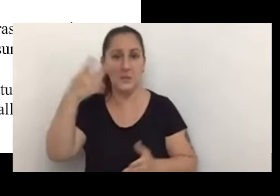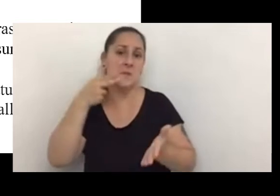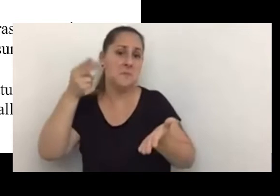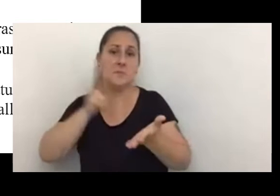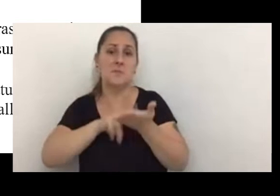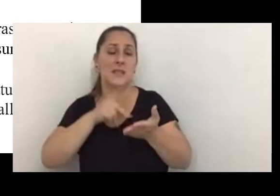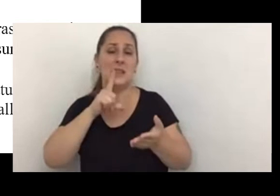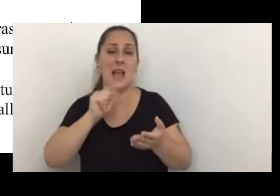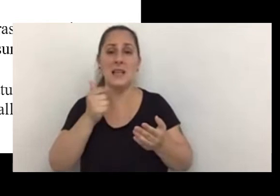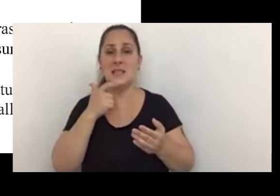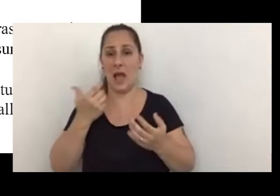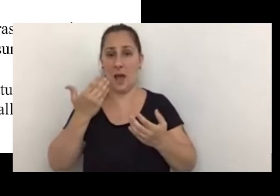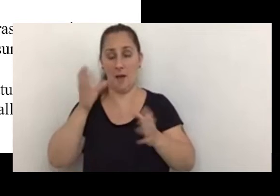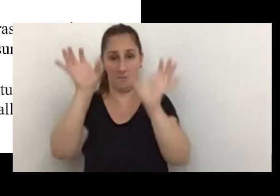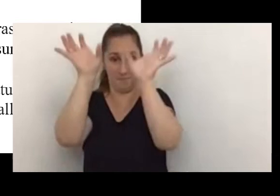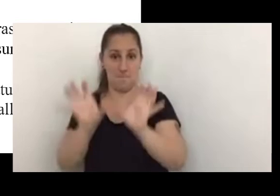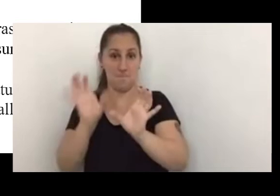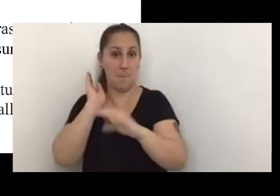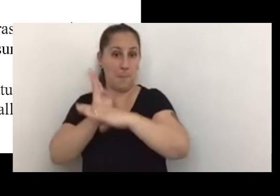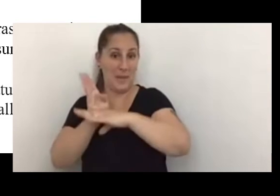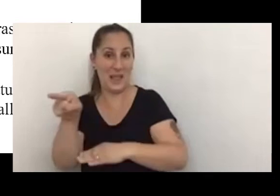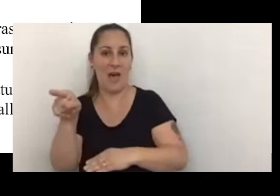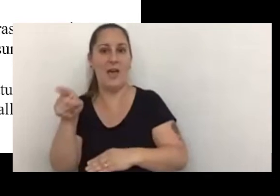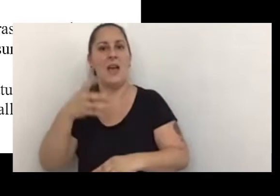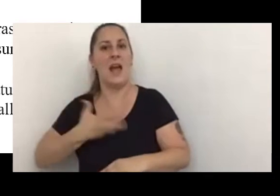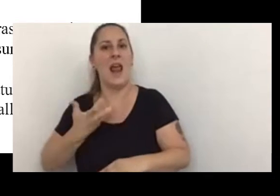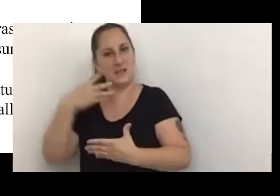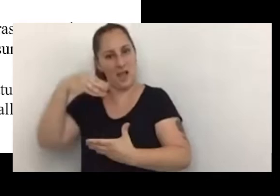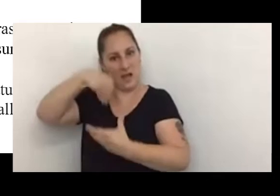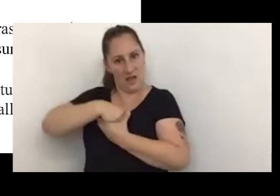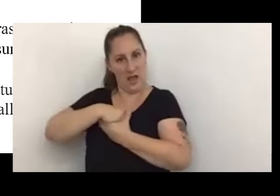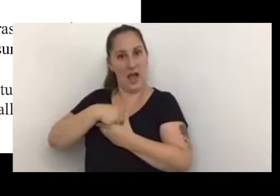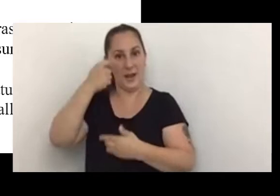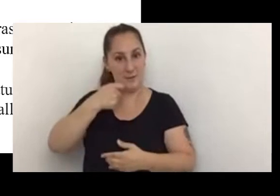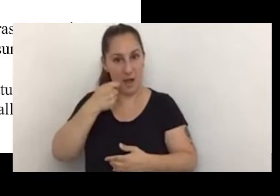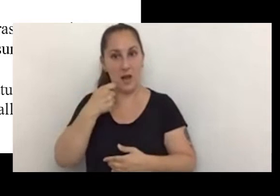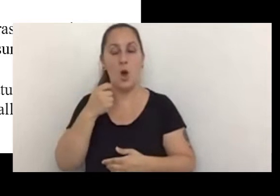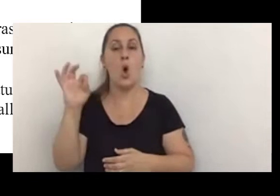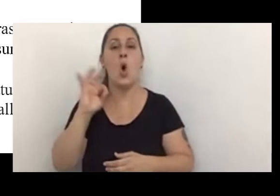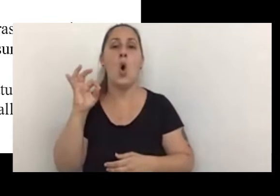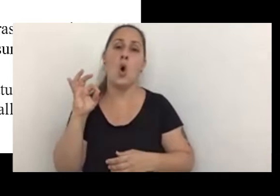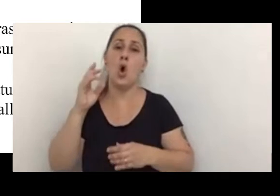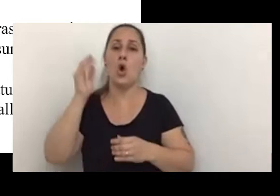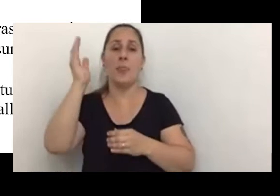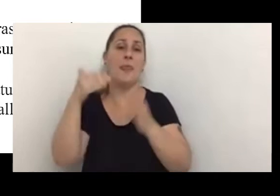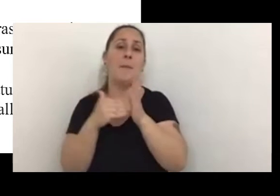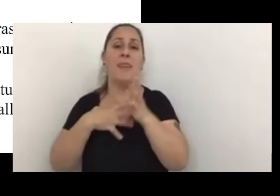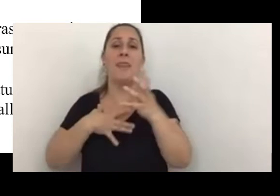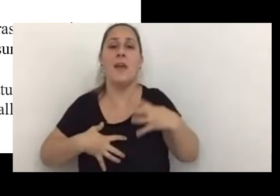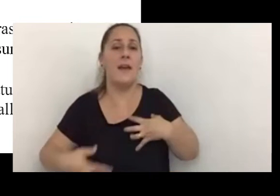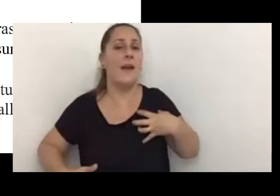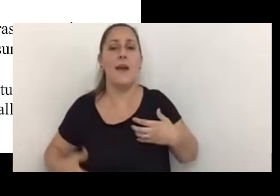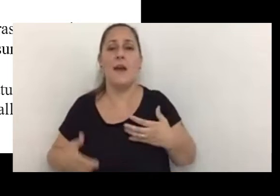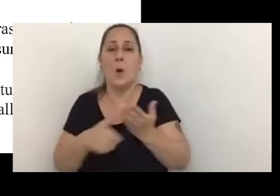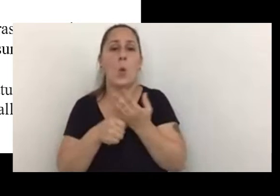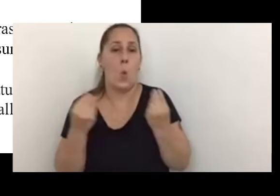res por el total de grasa que contiene el animal sacrificado o aplicarla a los cortes de carnes. Hoy